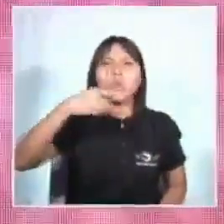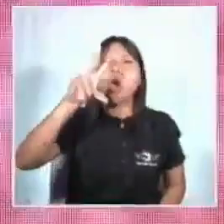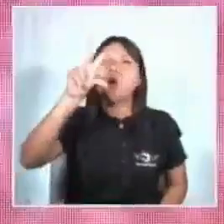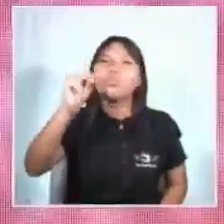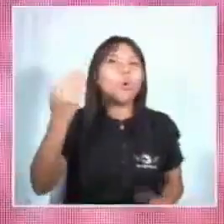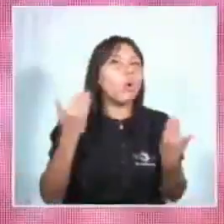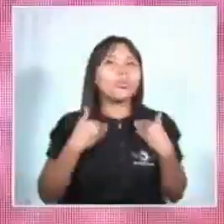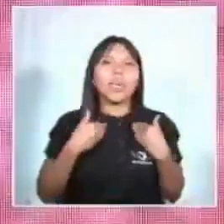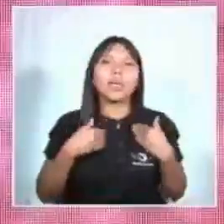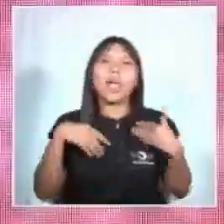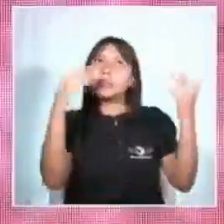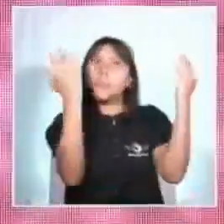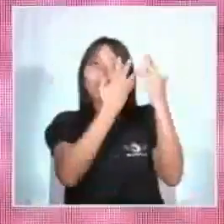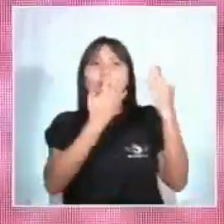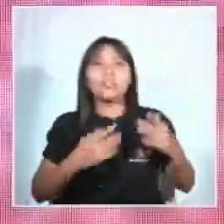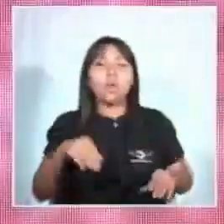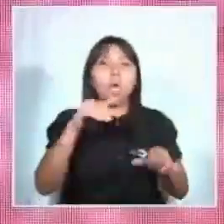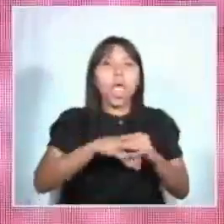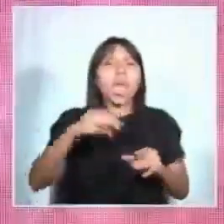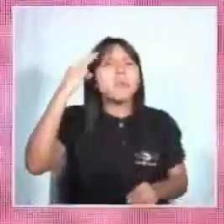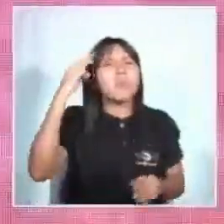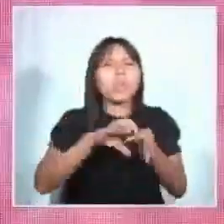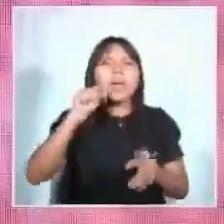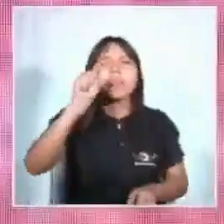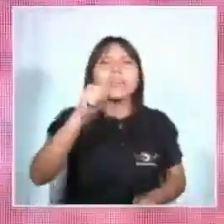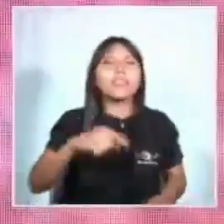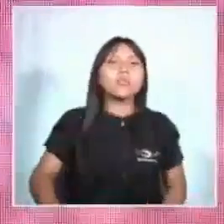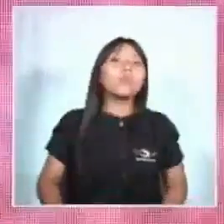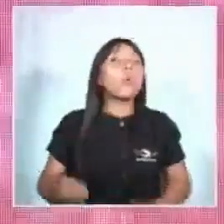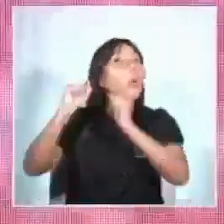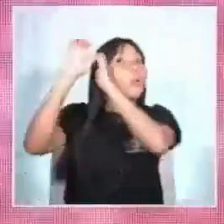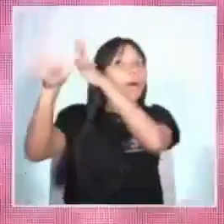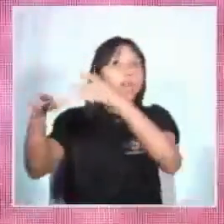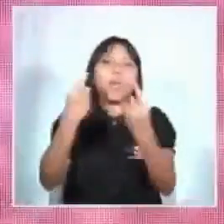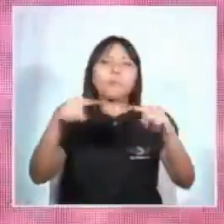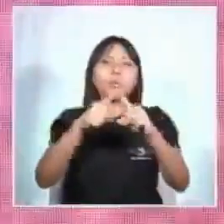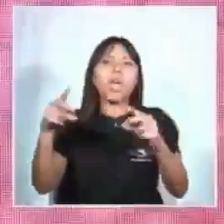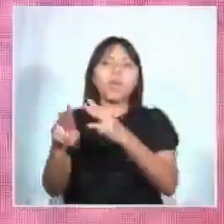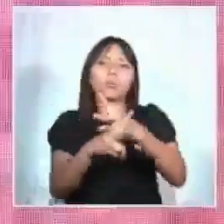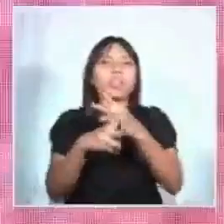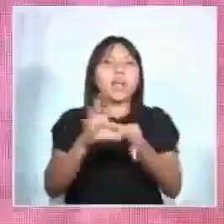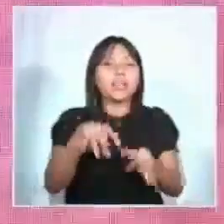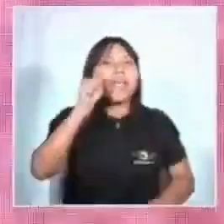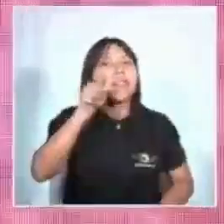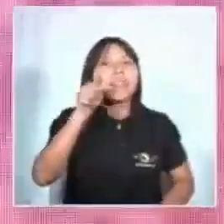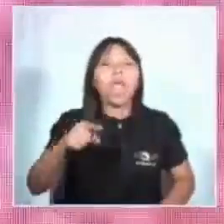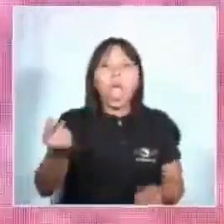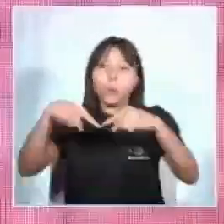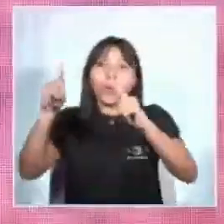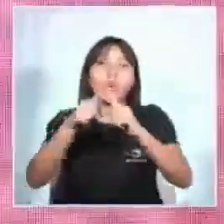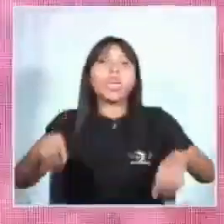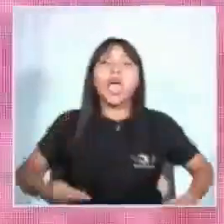tengas miedo. En memoria de tu padre Jonatán, voy a cuidar de ti. Voy